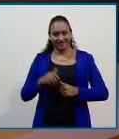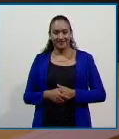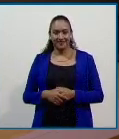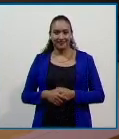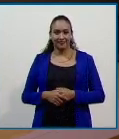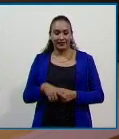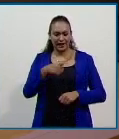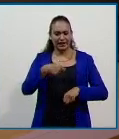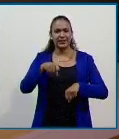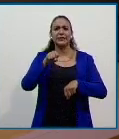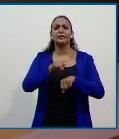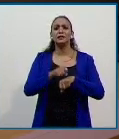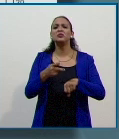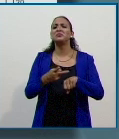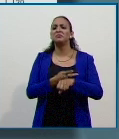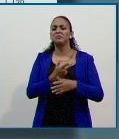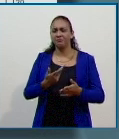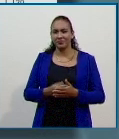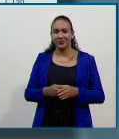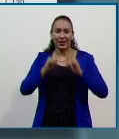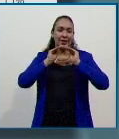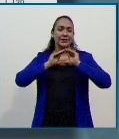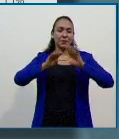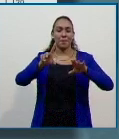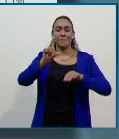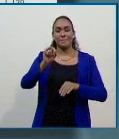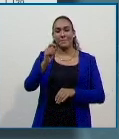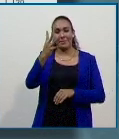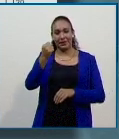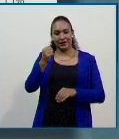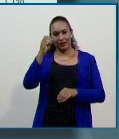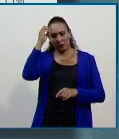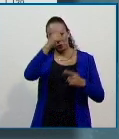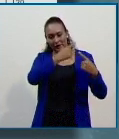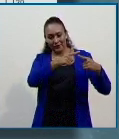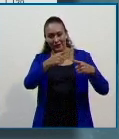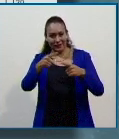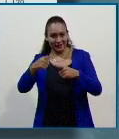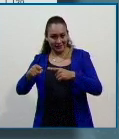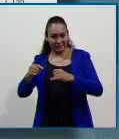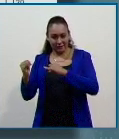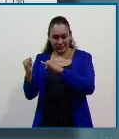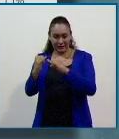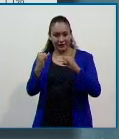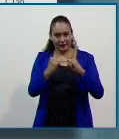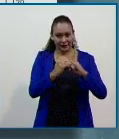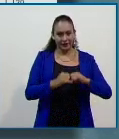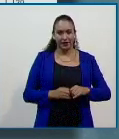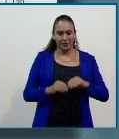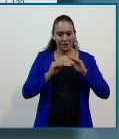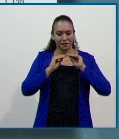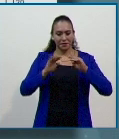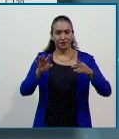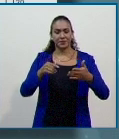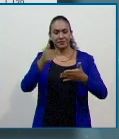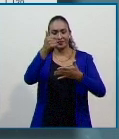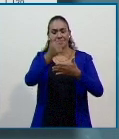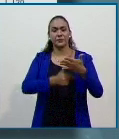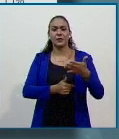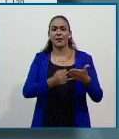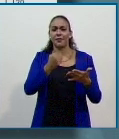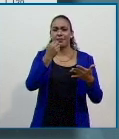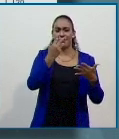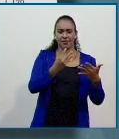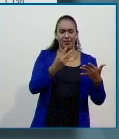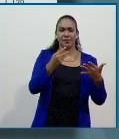el semanario judicial de esta semana se publicaron 29 criterios de distintos órganos jurisdiccionales, de los cuales 3